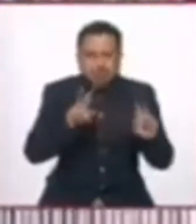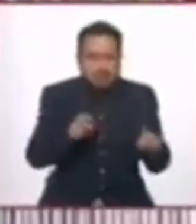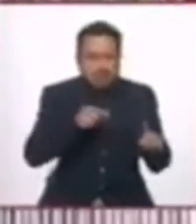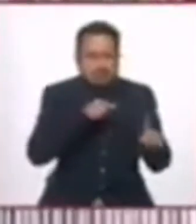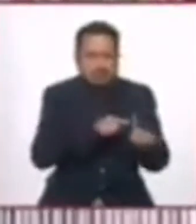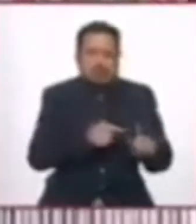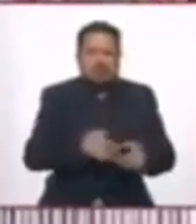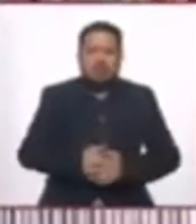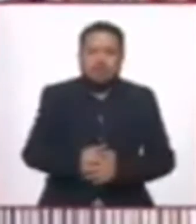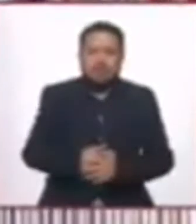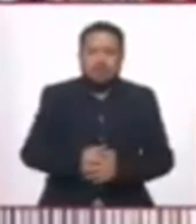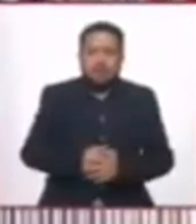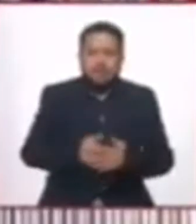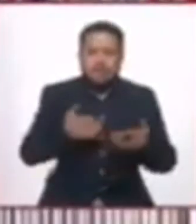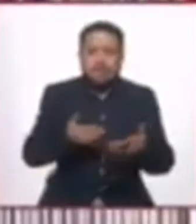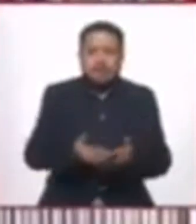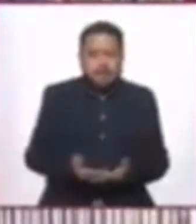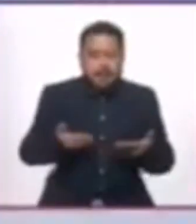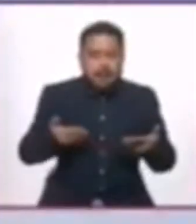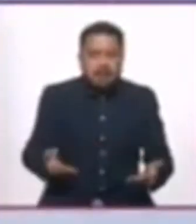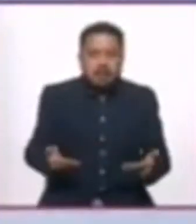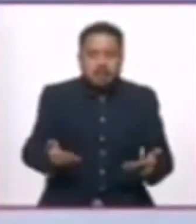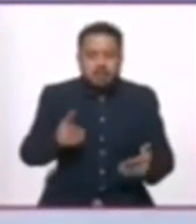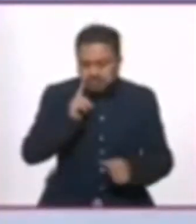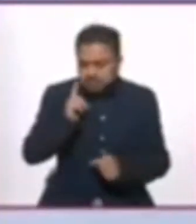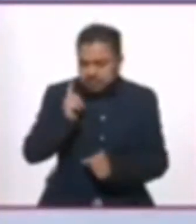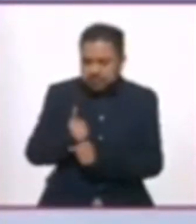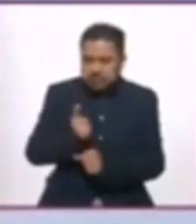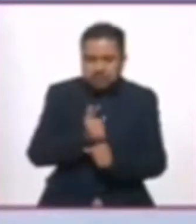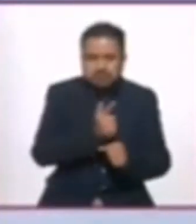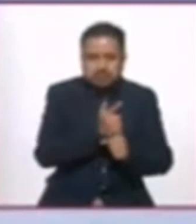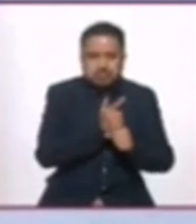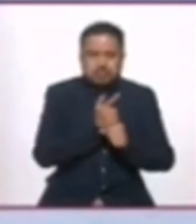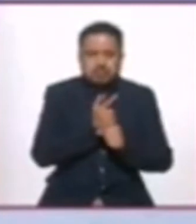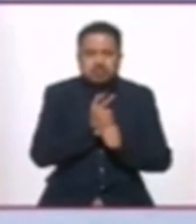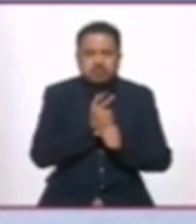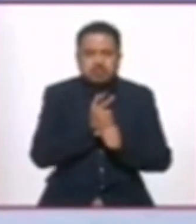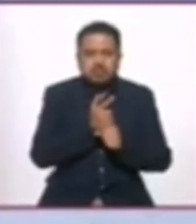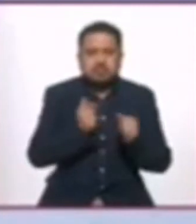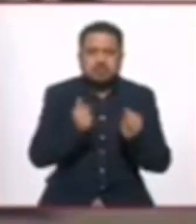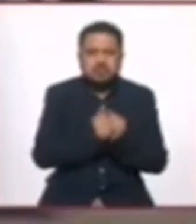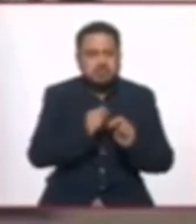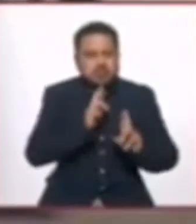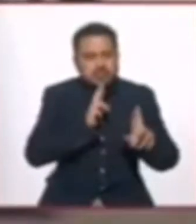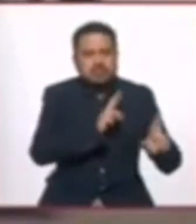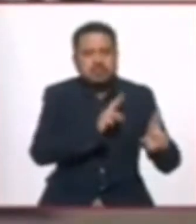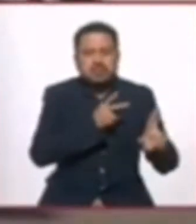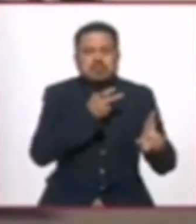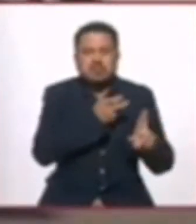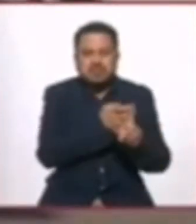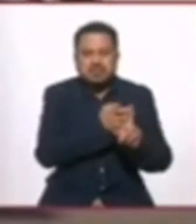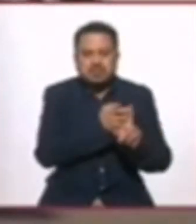este tema. Y ahora vemos un resultado